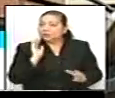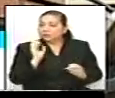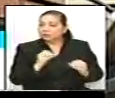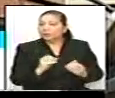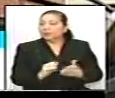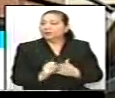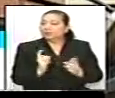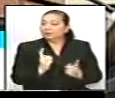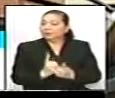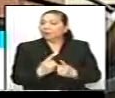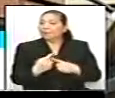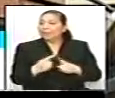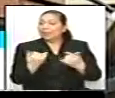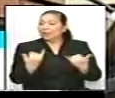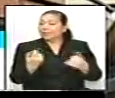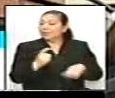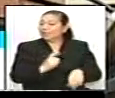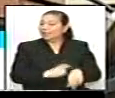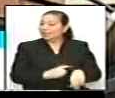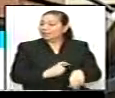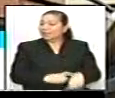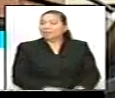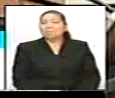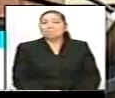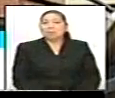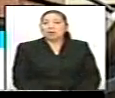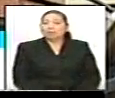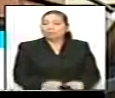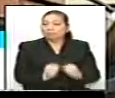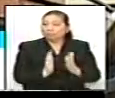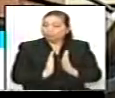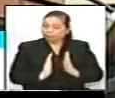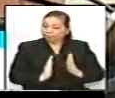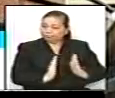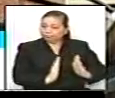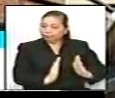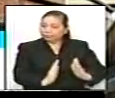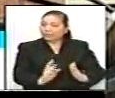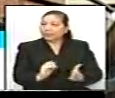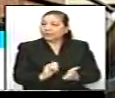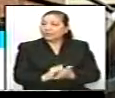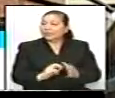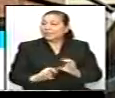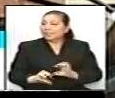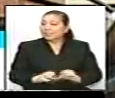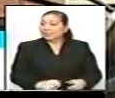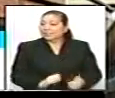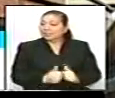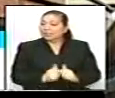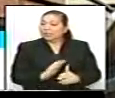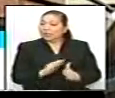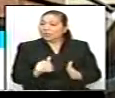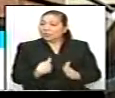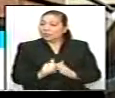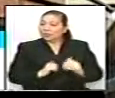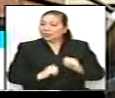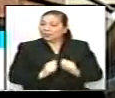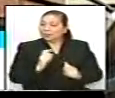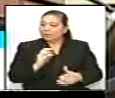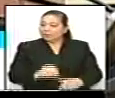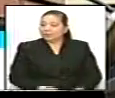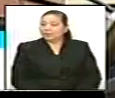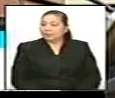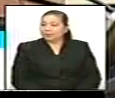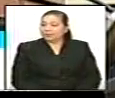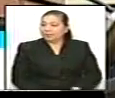contaminación que encontramos. En ese momento, entonces, al haberse definido la faja marginal, lo que se hizo fue remover toda actividad